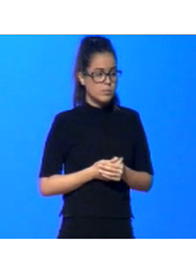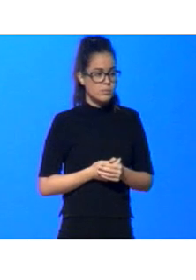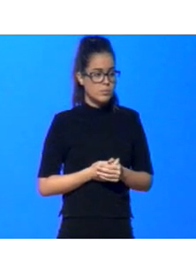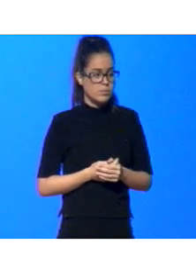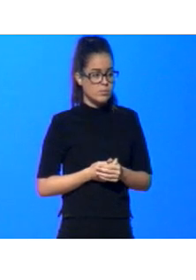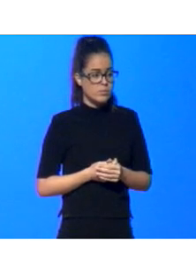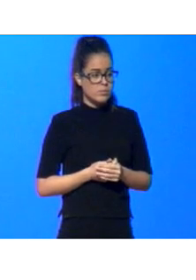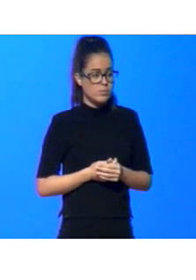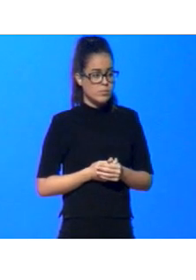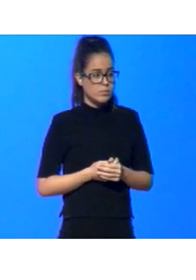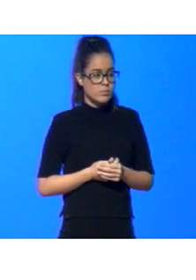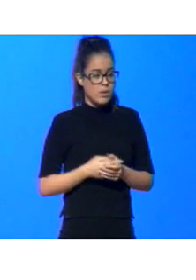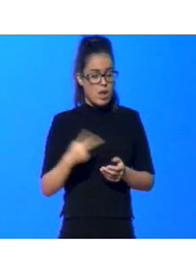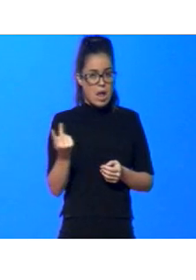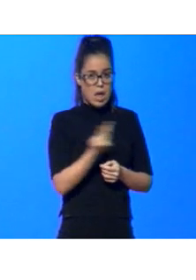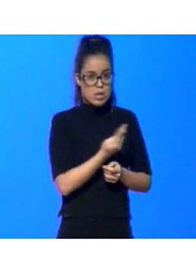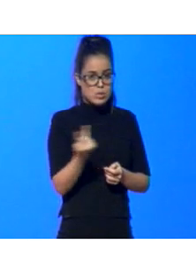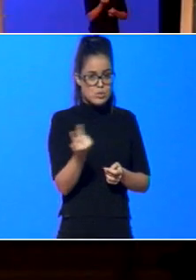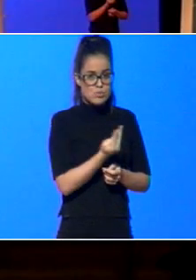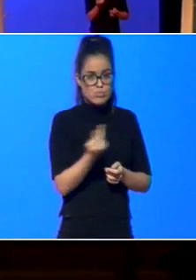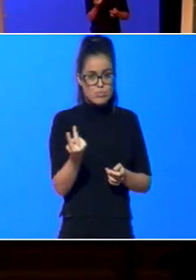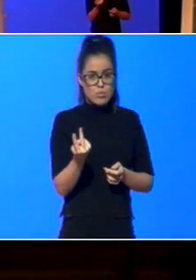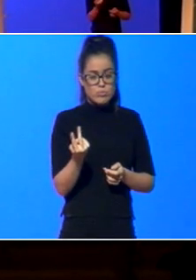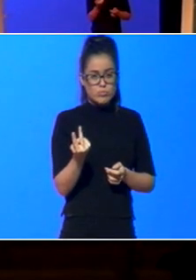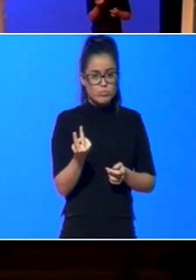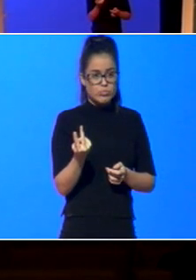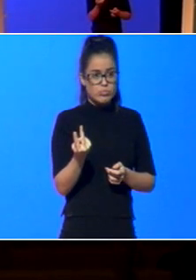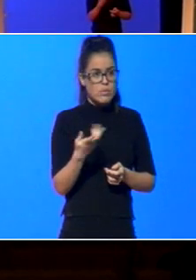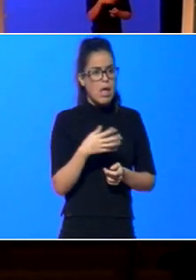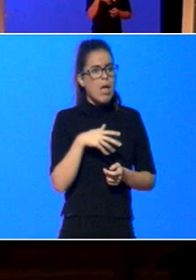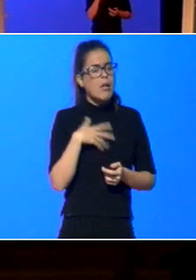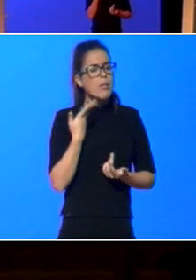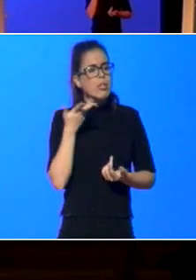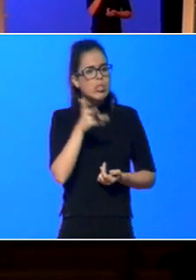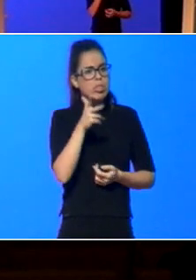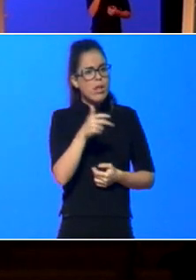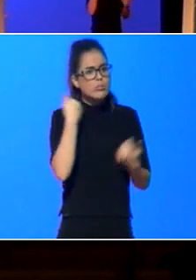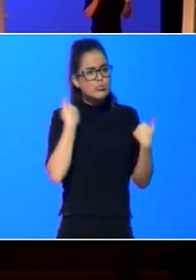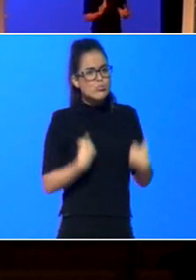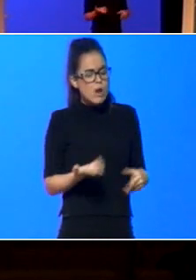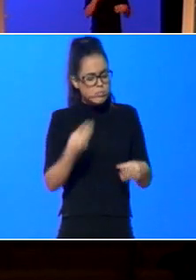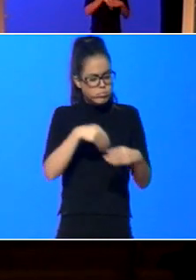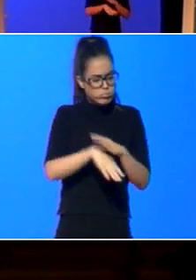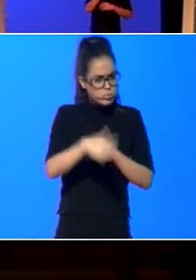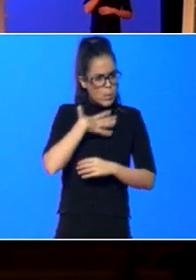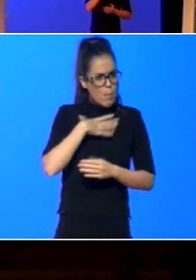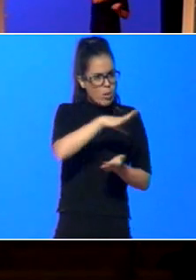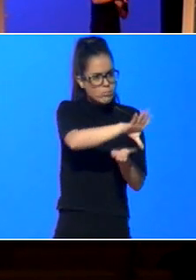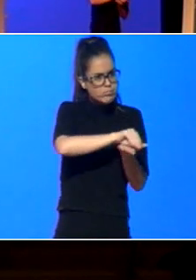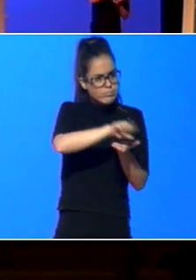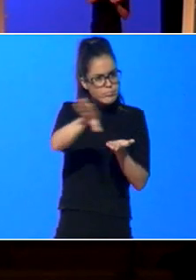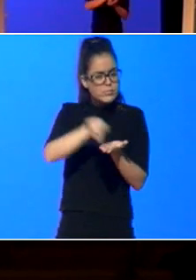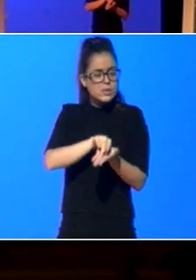las dos caben en un discurso de los derechos humanos y las dos nos dan una